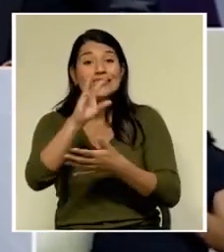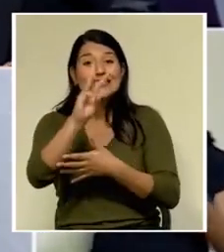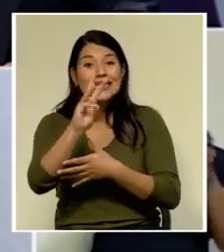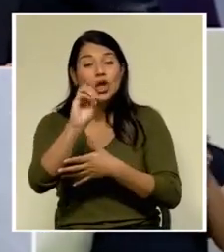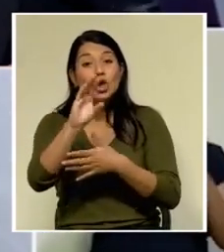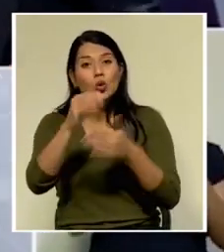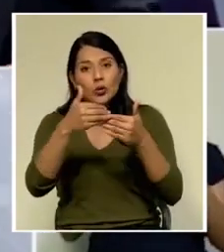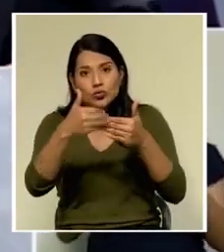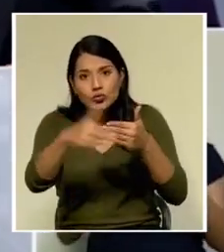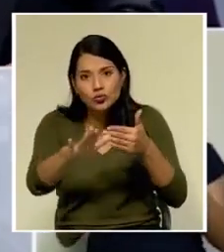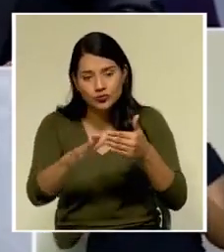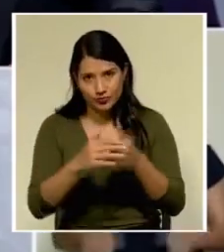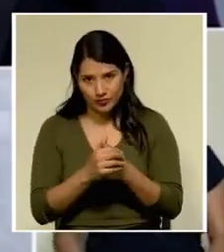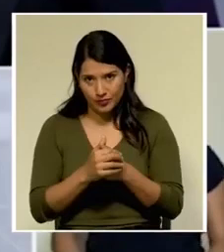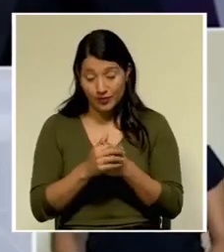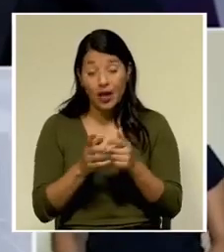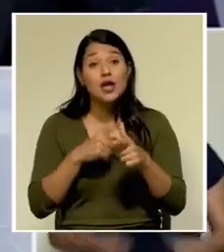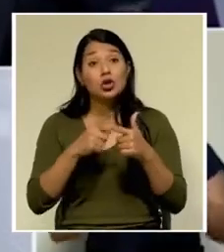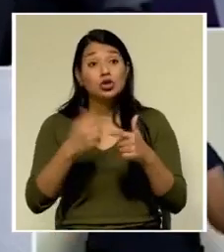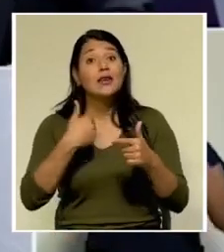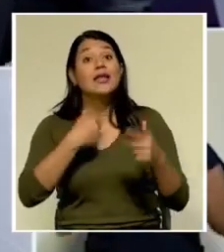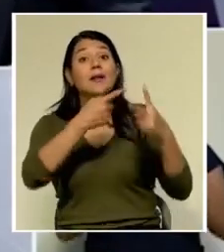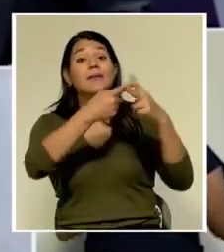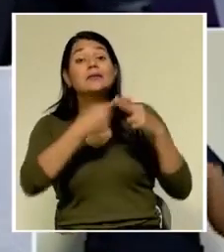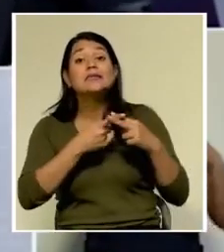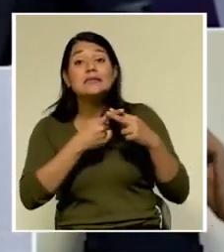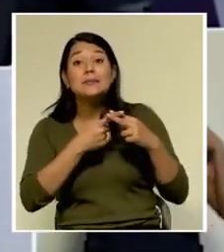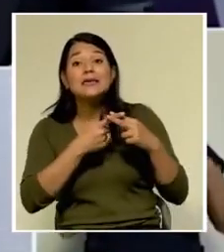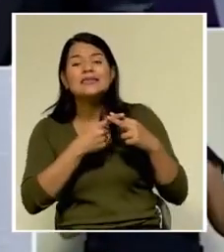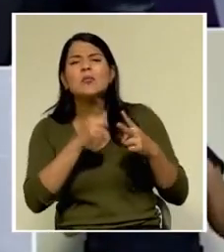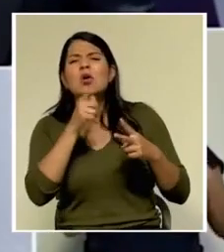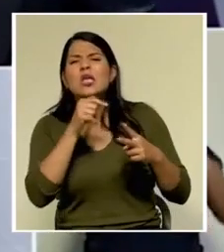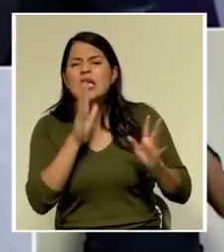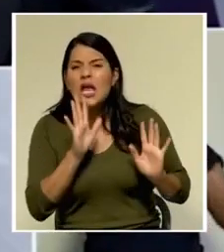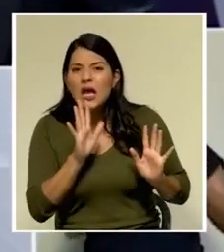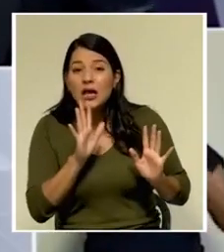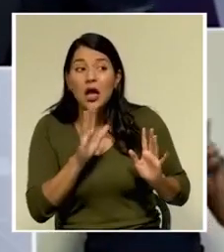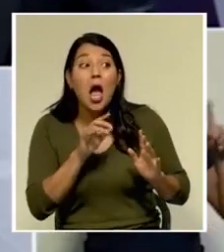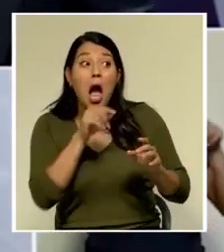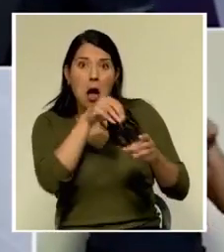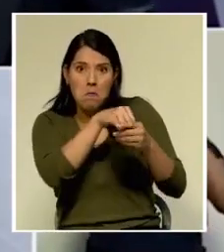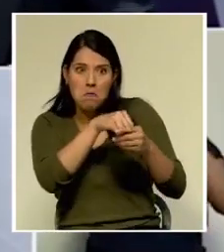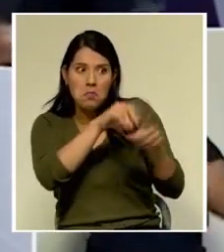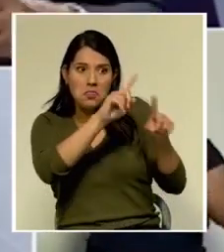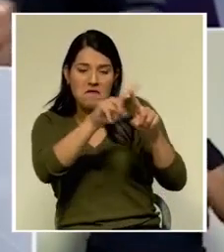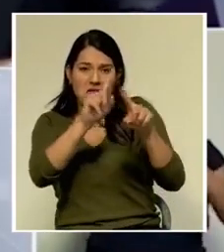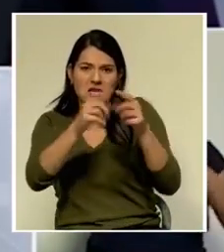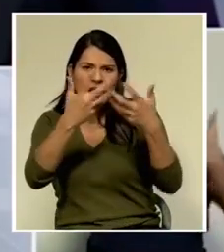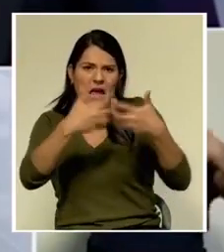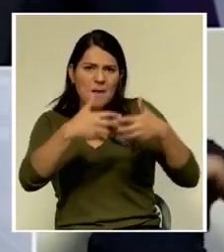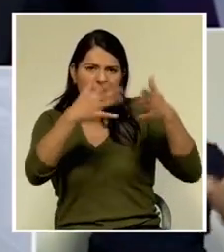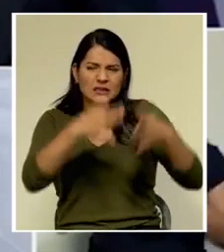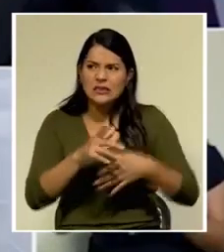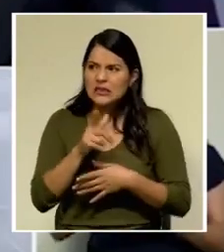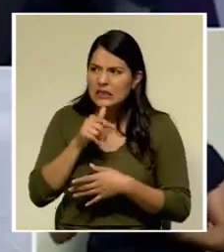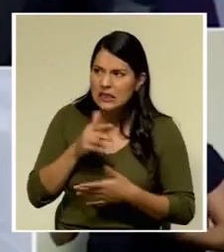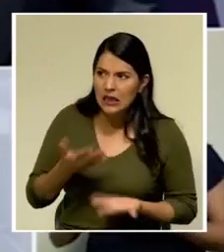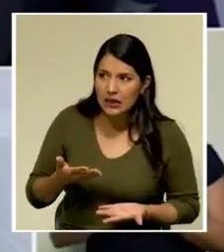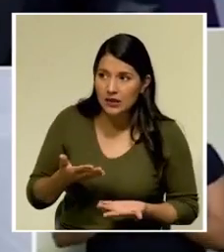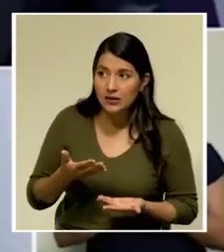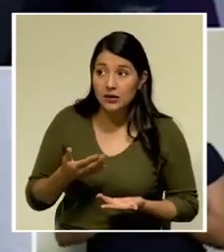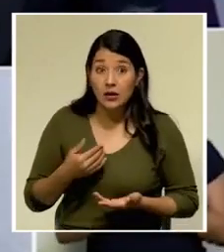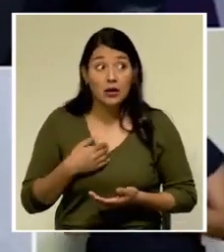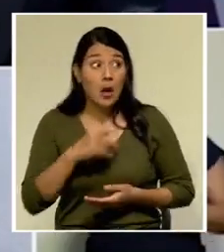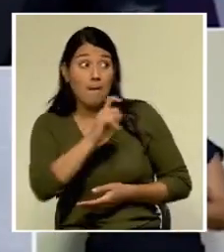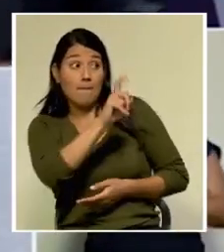tribunal habilita eso. Hay un fideicomiso. ¿Quién colabora en ese fideicomiso? Hay varios empresarios que están colaborando con eso. Eso habría